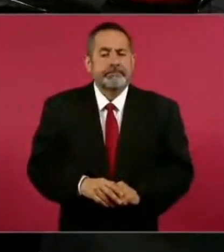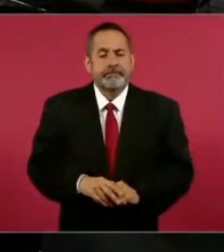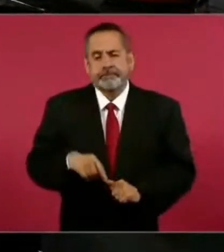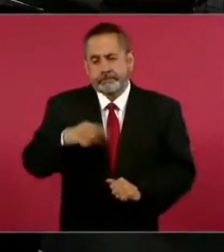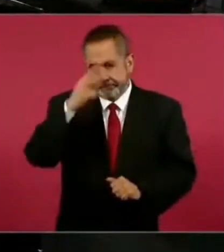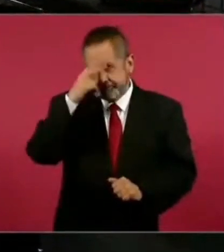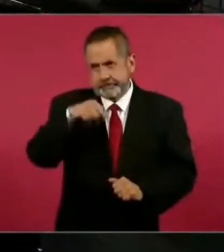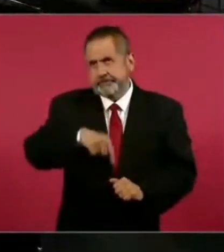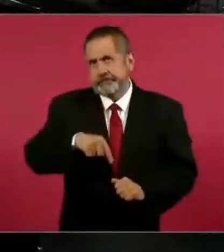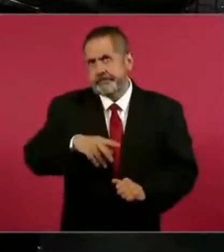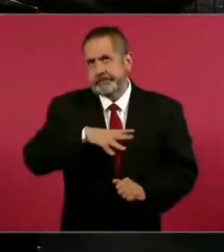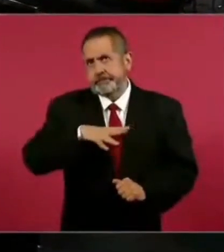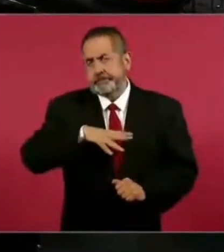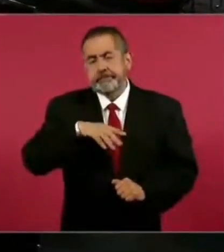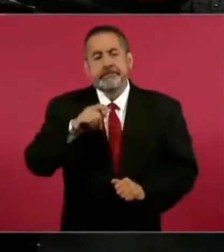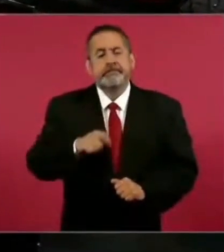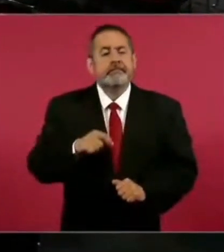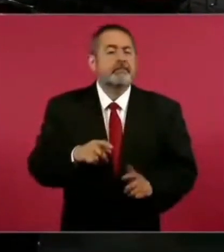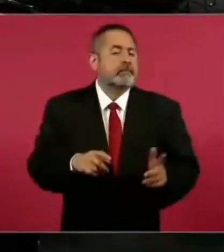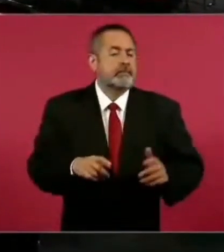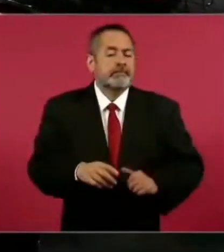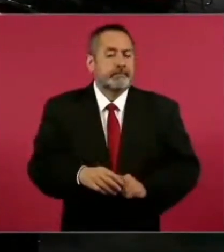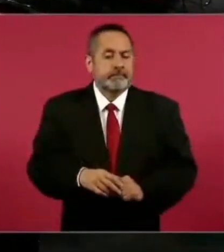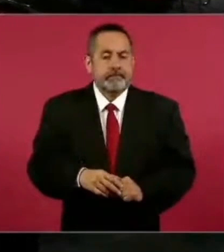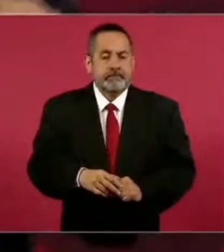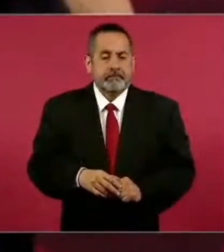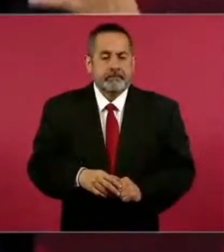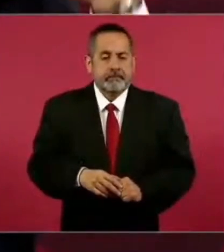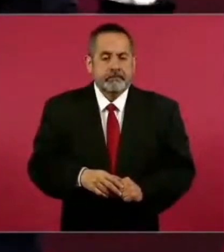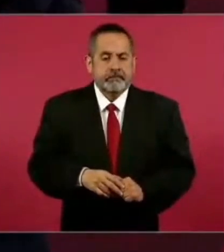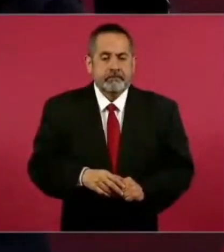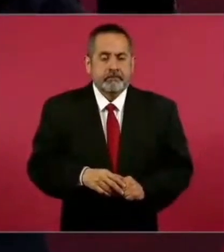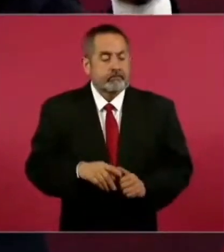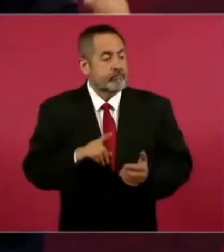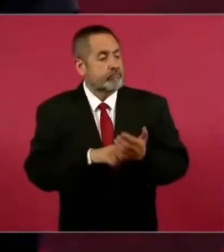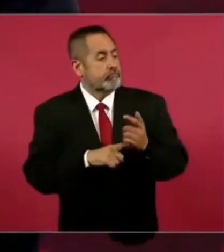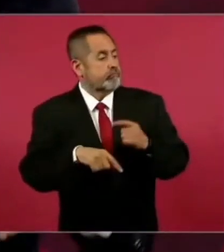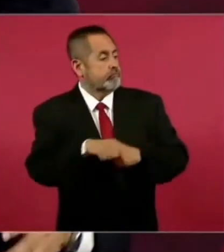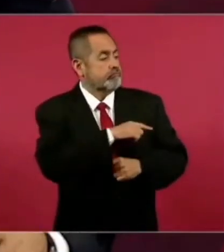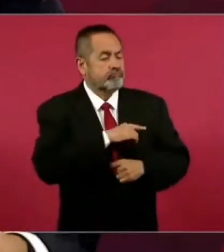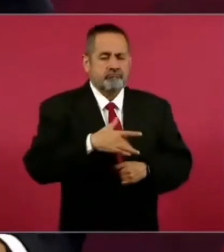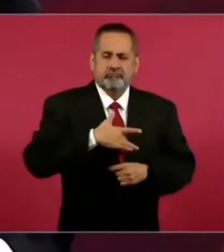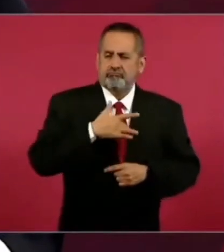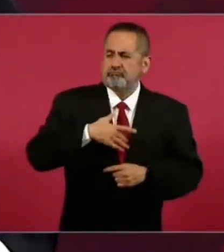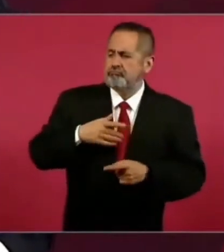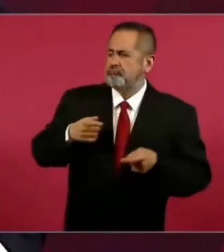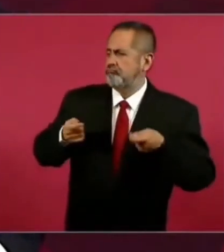habían quienes se sentían los dueños de México.